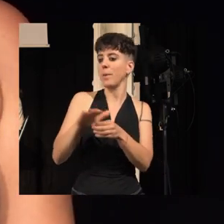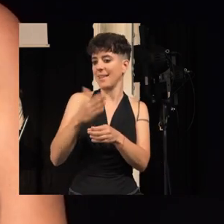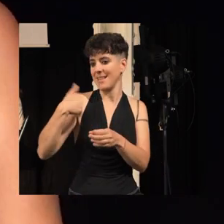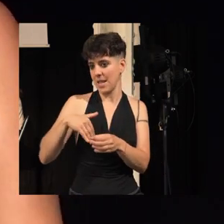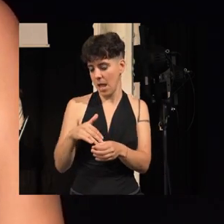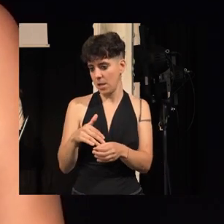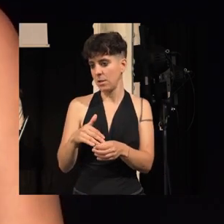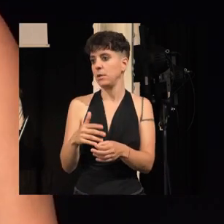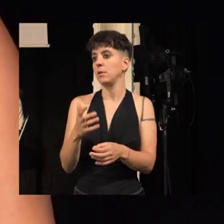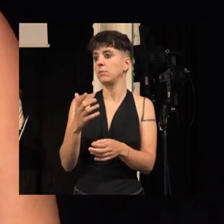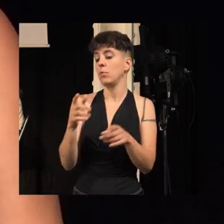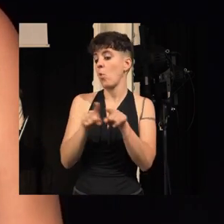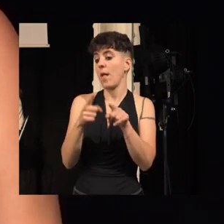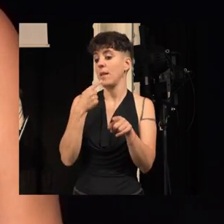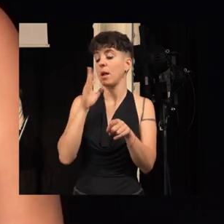que, como decía yo, Lucas,